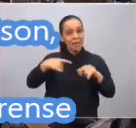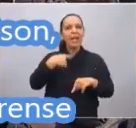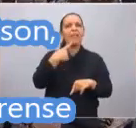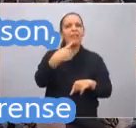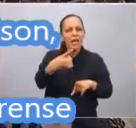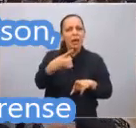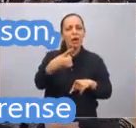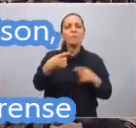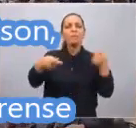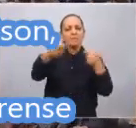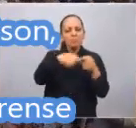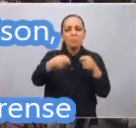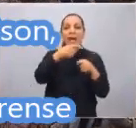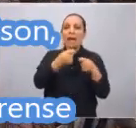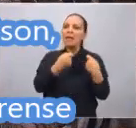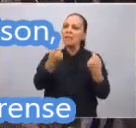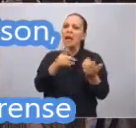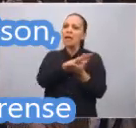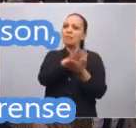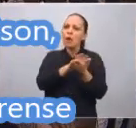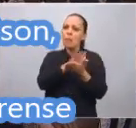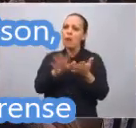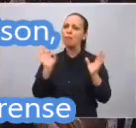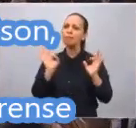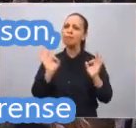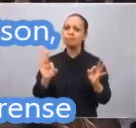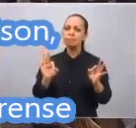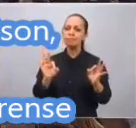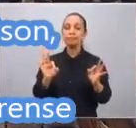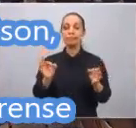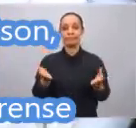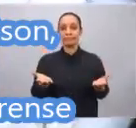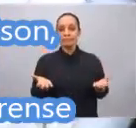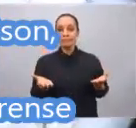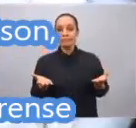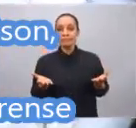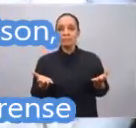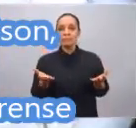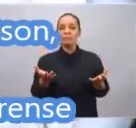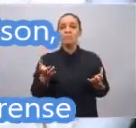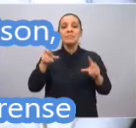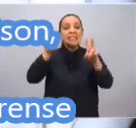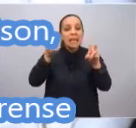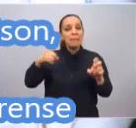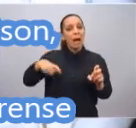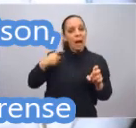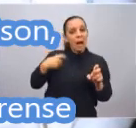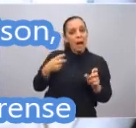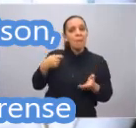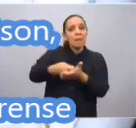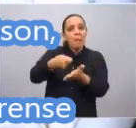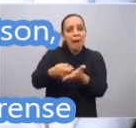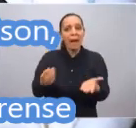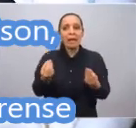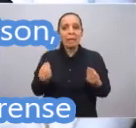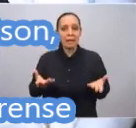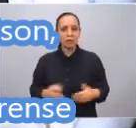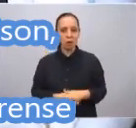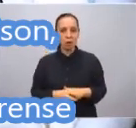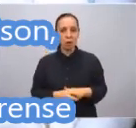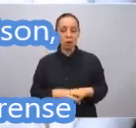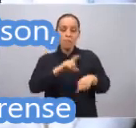iba a resolver todos los problemas. Tenemos el ejemplo de las prepagas, donde a los pocos